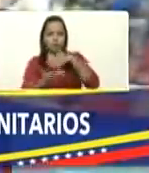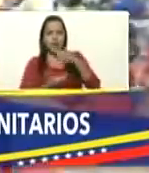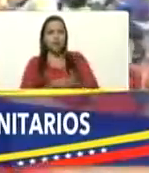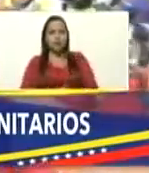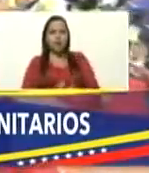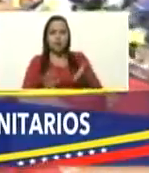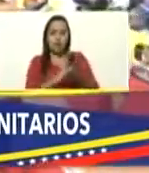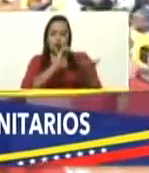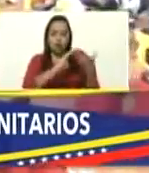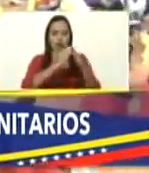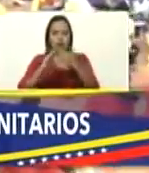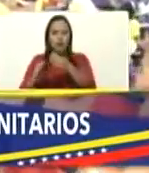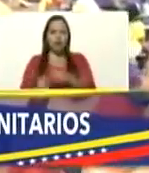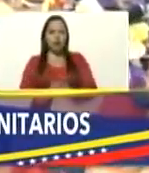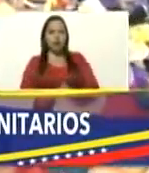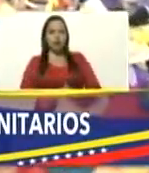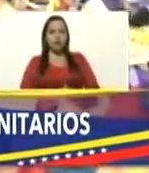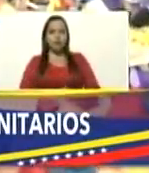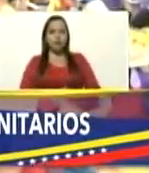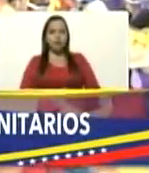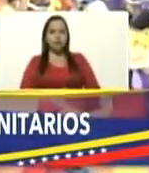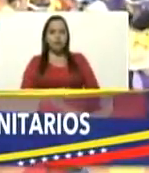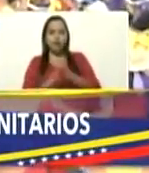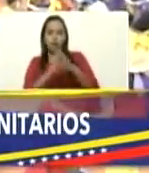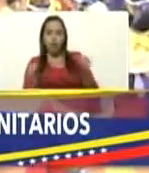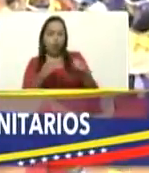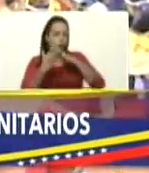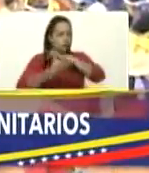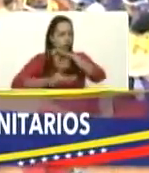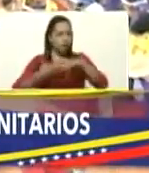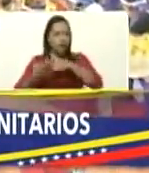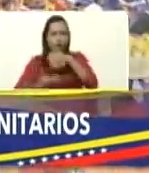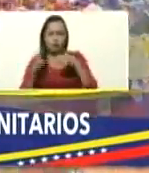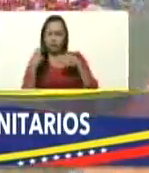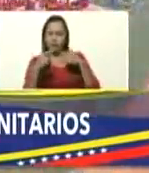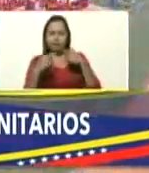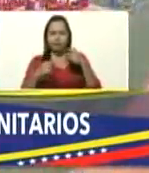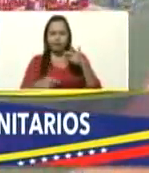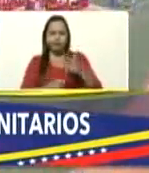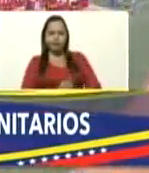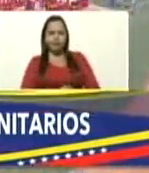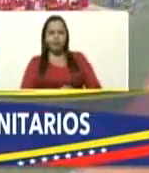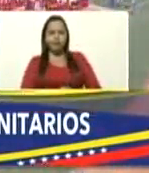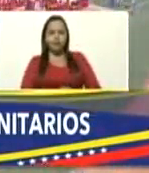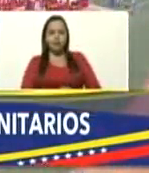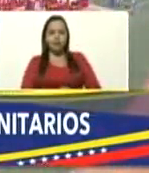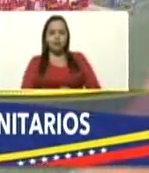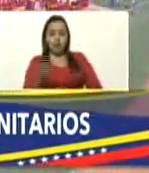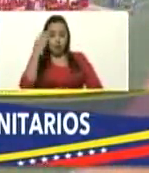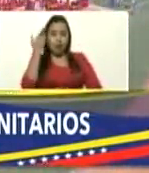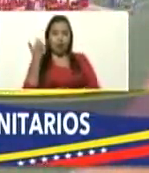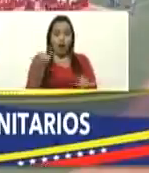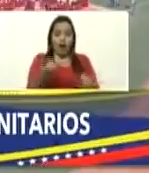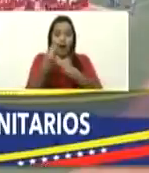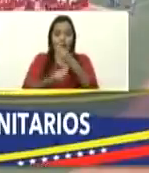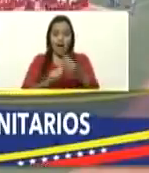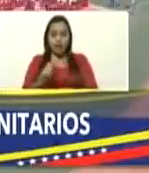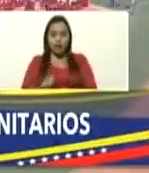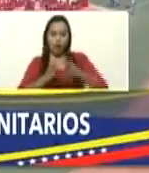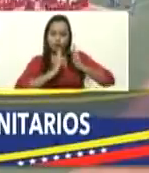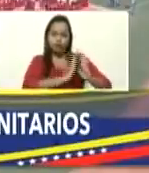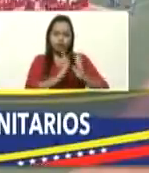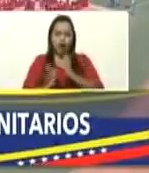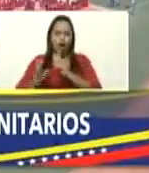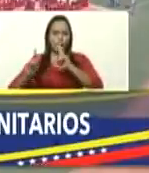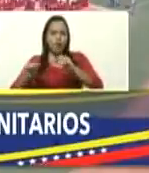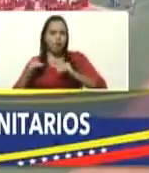las comunidades. Todos los problemas, en el marco de lo que estamos nosotros armando para la